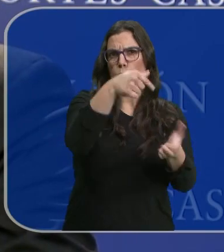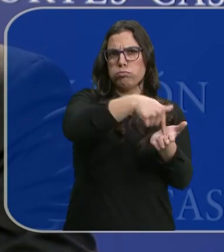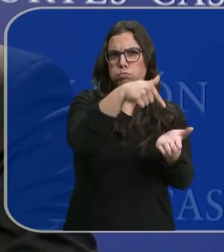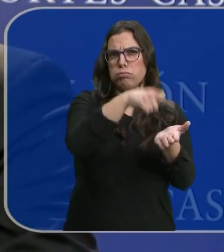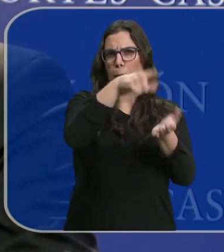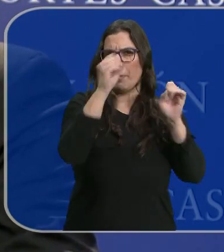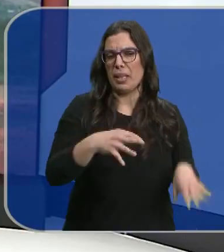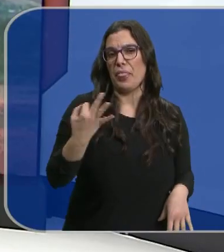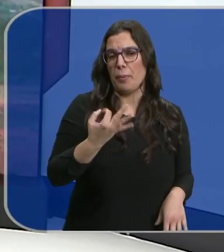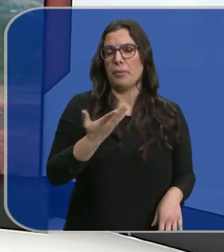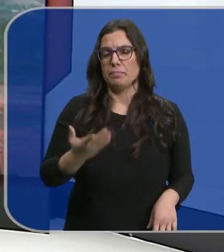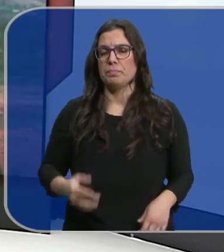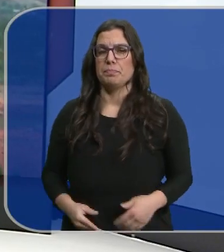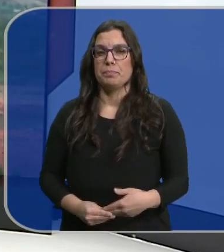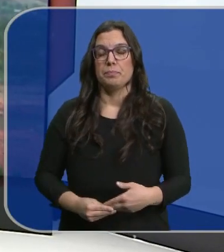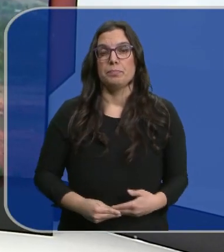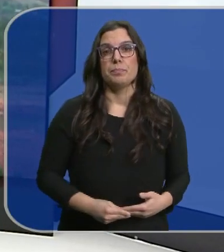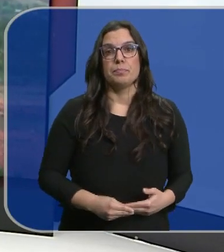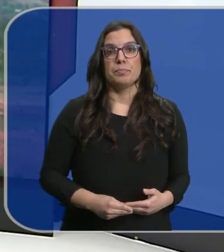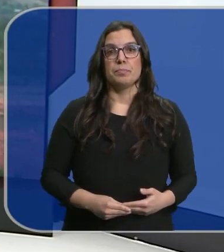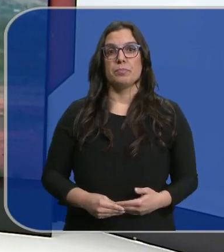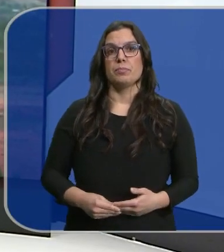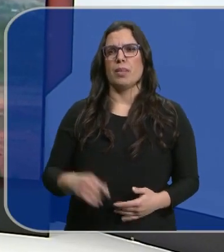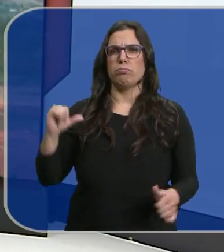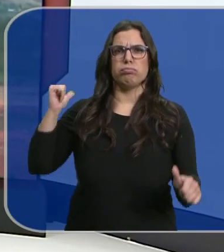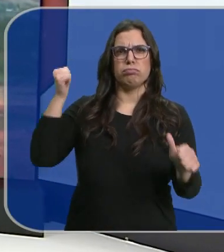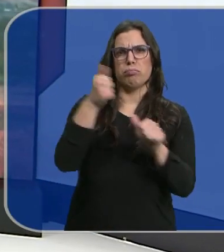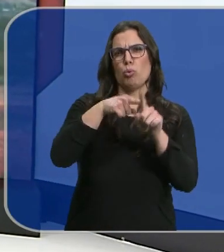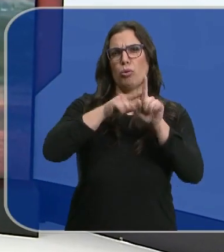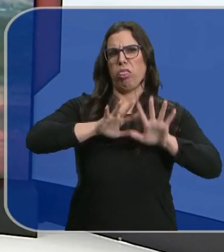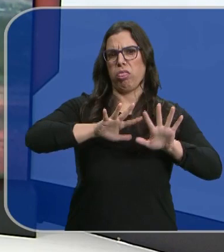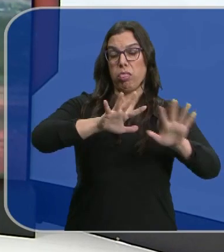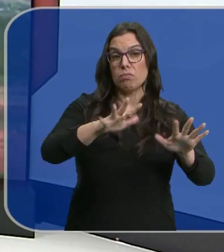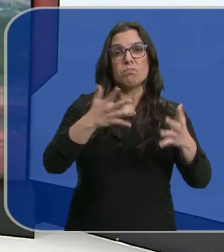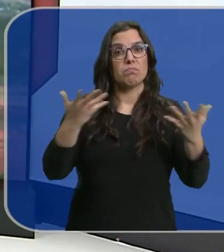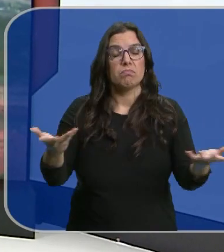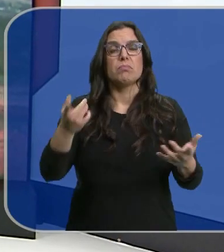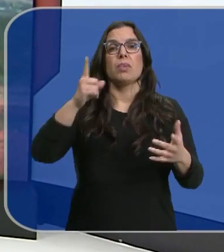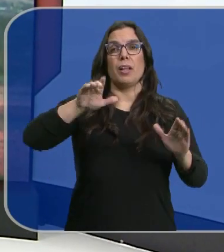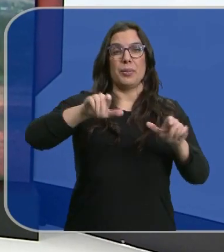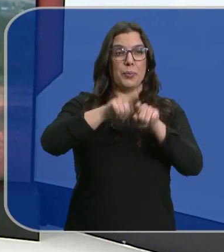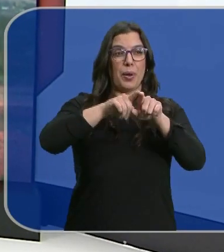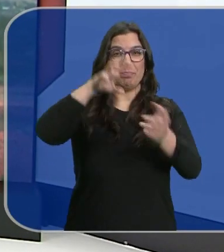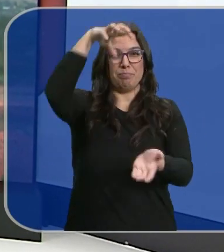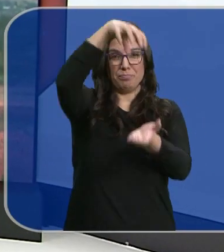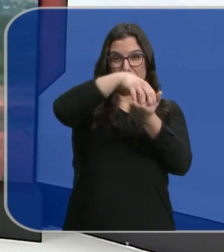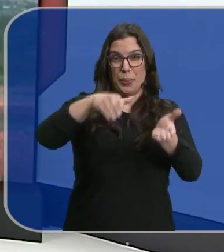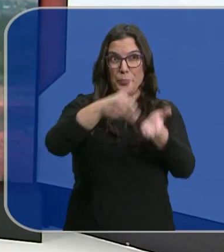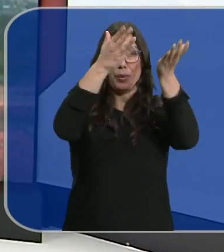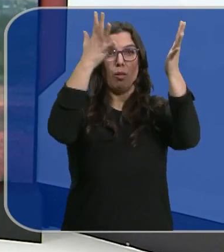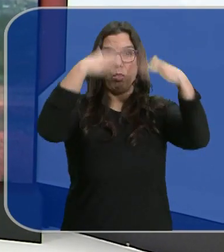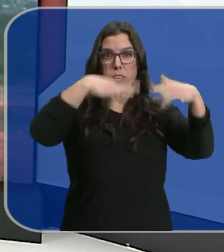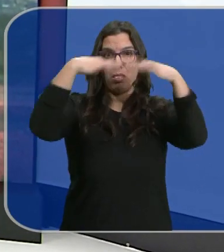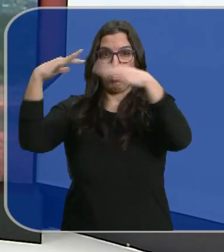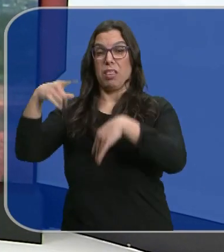Parlamentario Podemos. Están siendo demolidas después de años en desuso. También lo será la de Cubillos del Sil, finalmente.